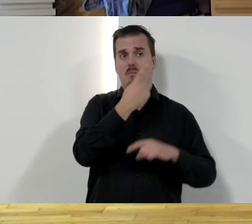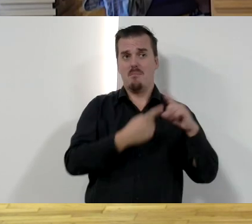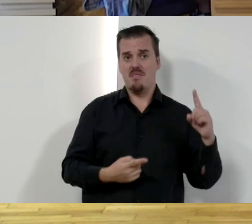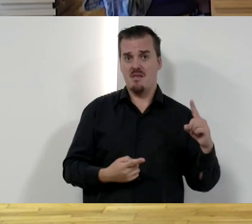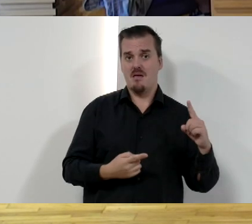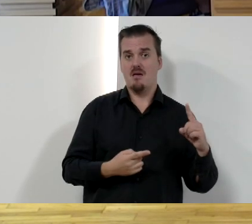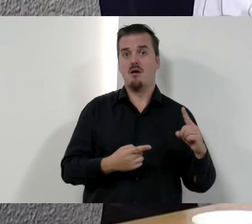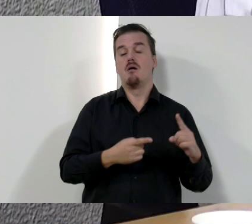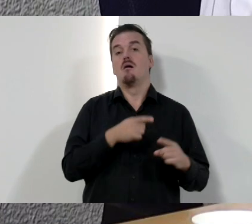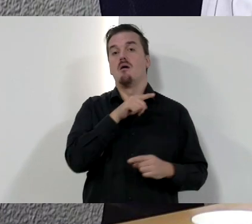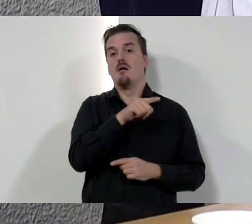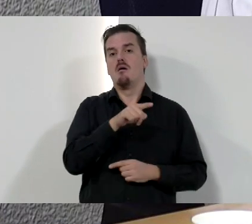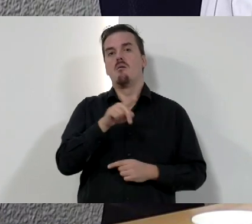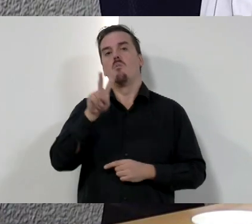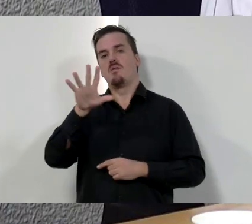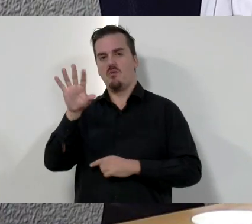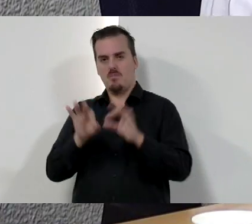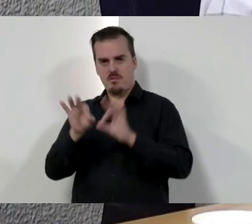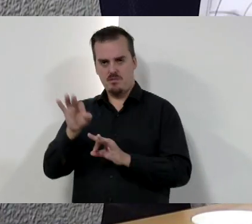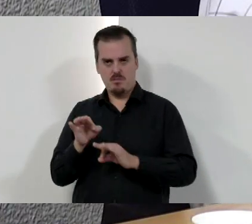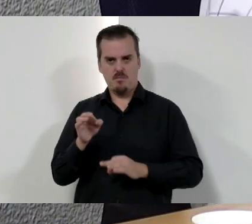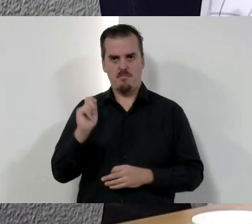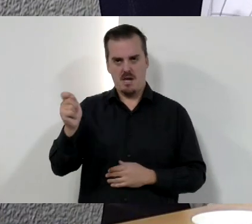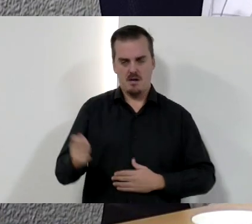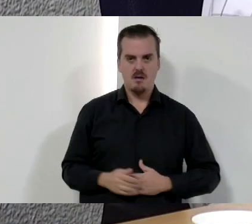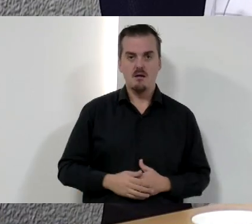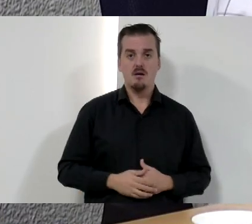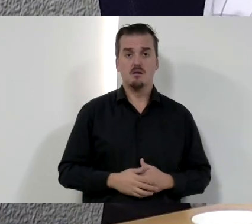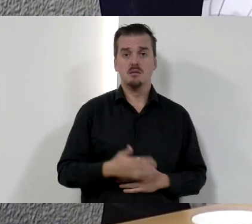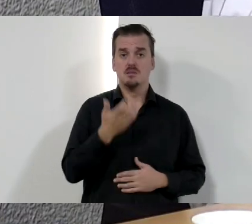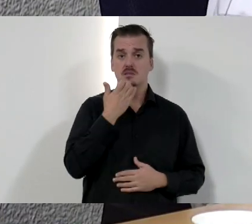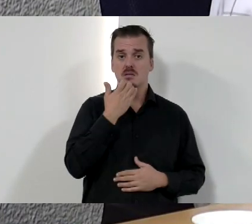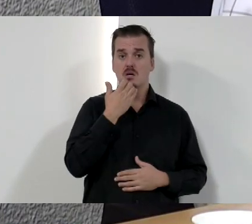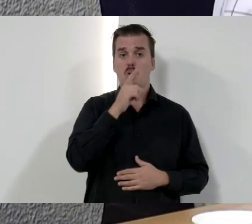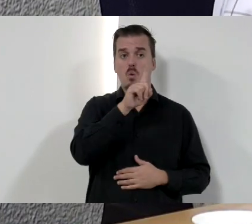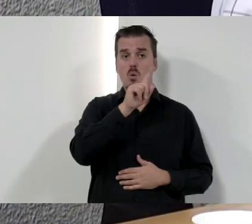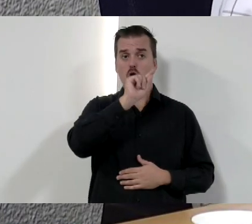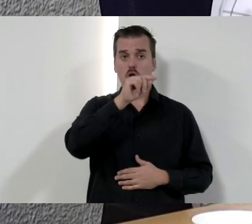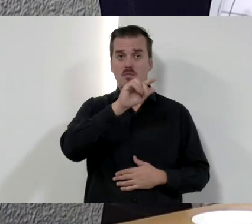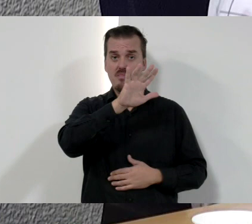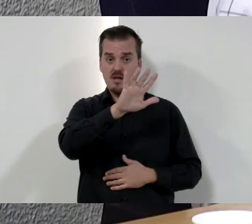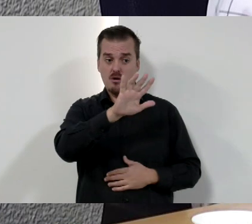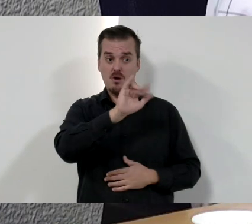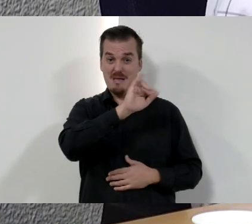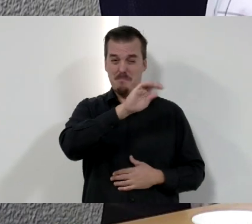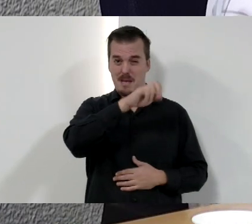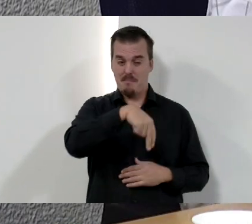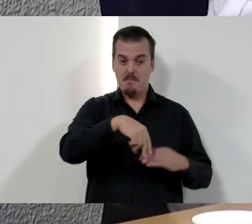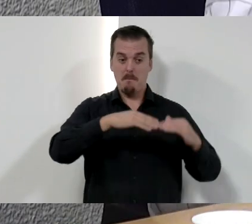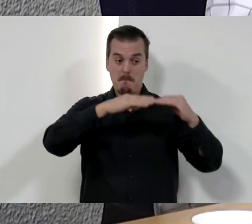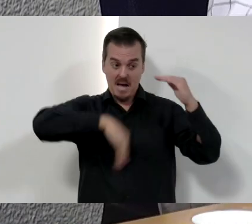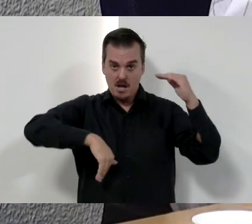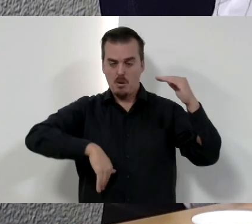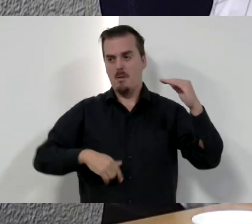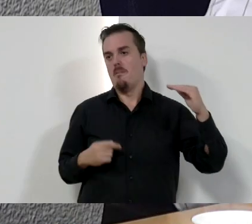un 25% y para los que cobran menos de una vez y media el IPREM no pagan nada. Por lo tanto,